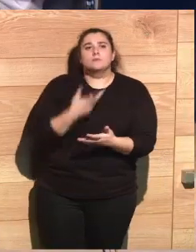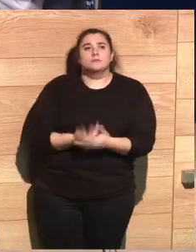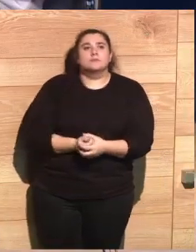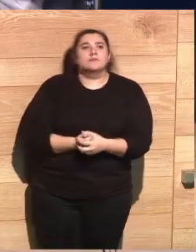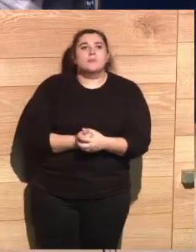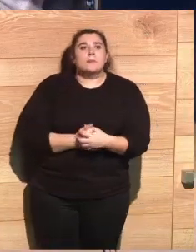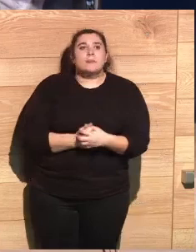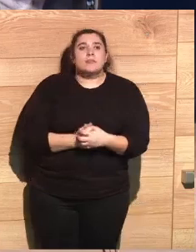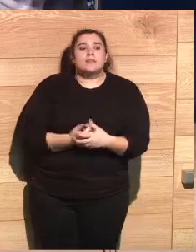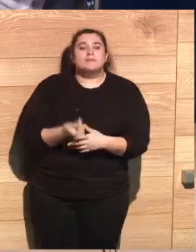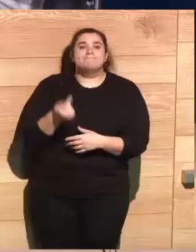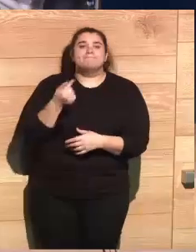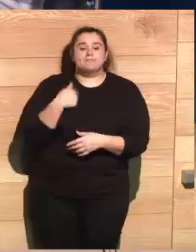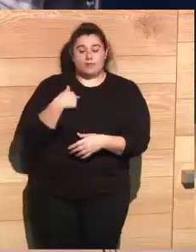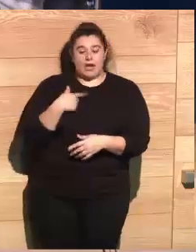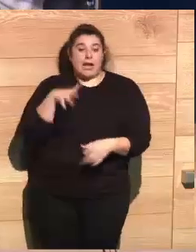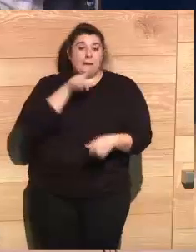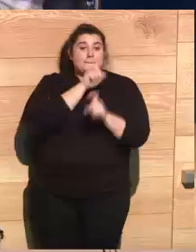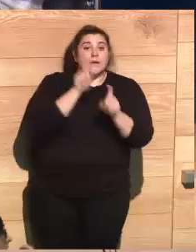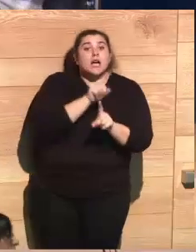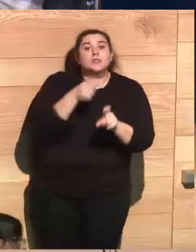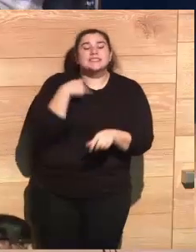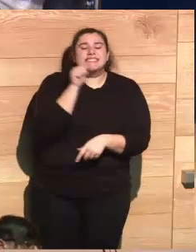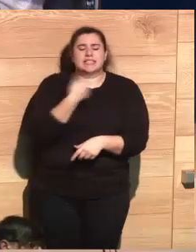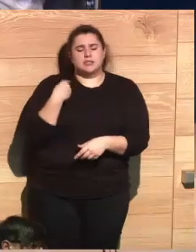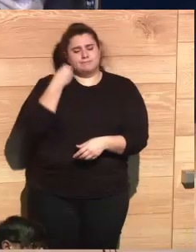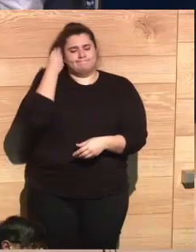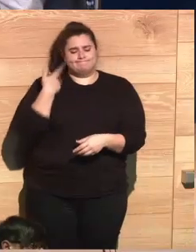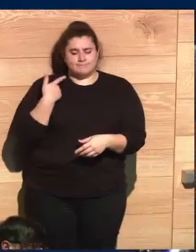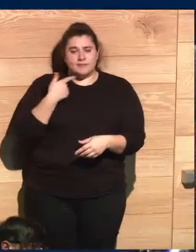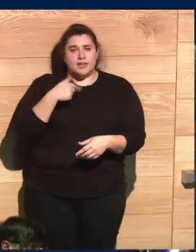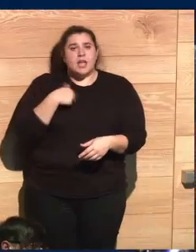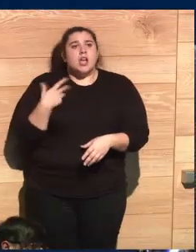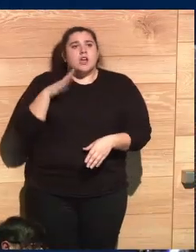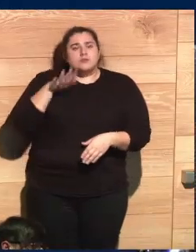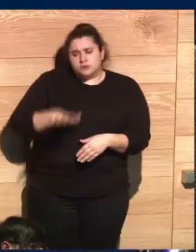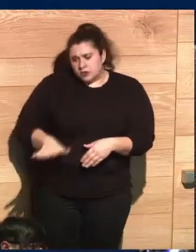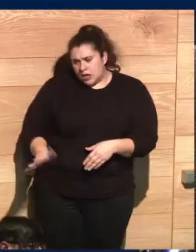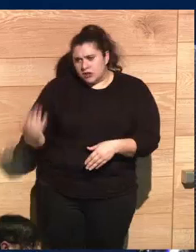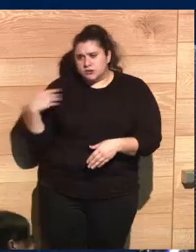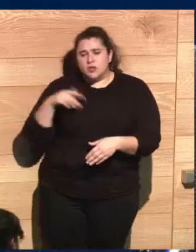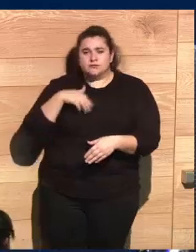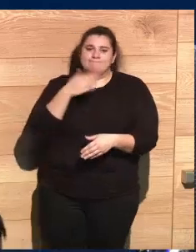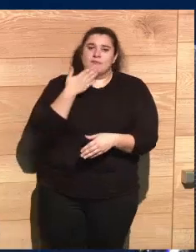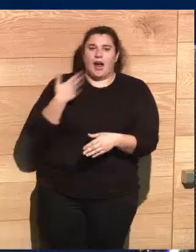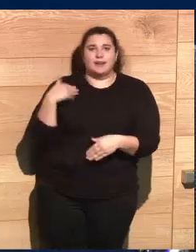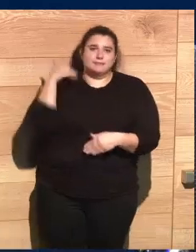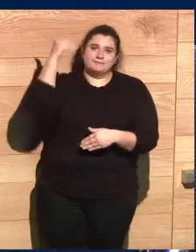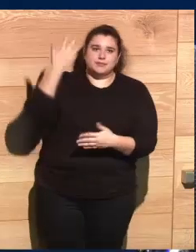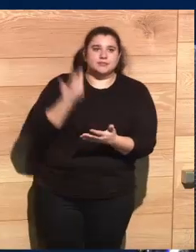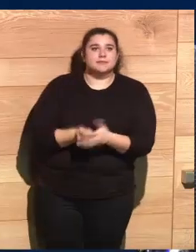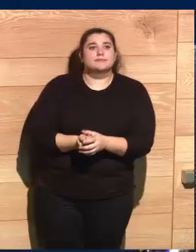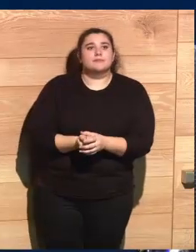Miguel. Yo estas preguntas, yo empiezo ya a tener una edad que... Cuando yo era joven y yo era niño, mi primer contacto con el